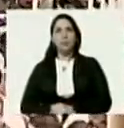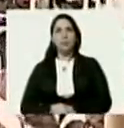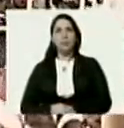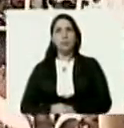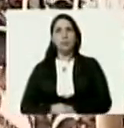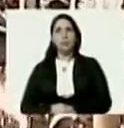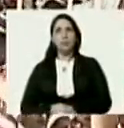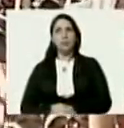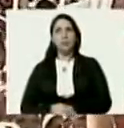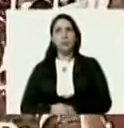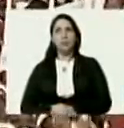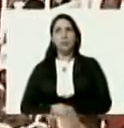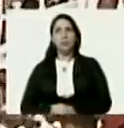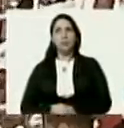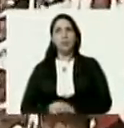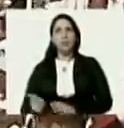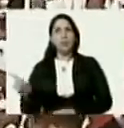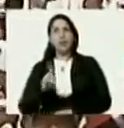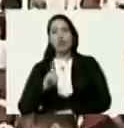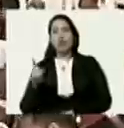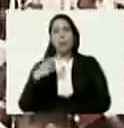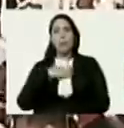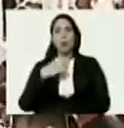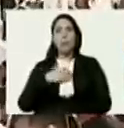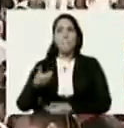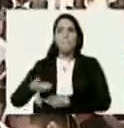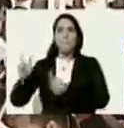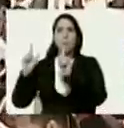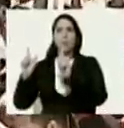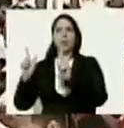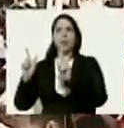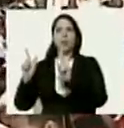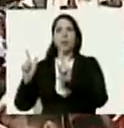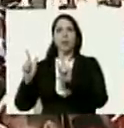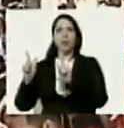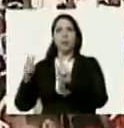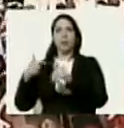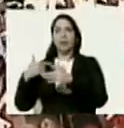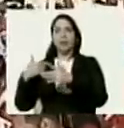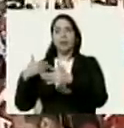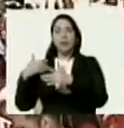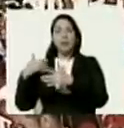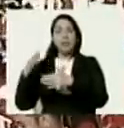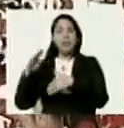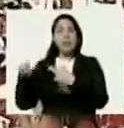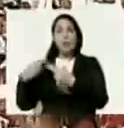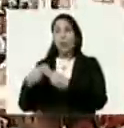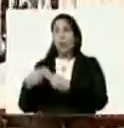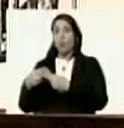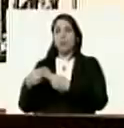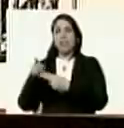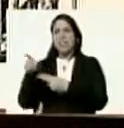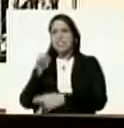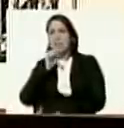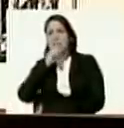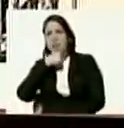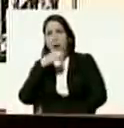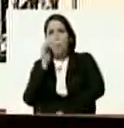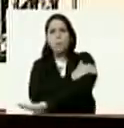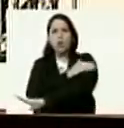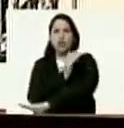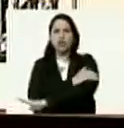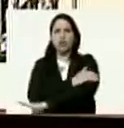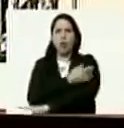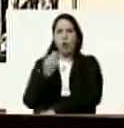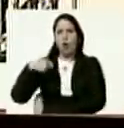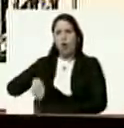Y no podemos permitir, bajo ningún aspecto, que esa vieja oligarquía corrupta